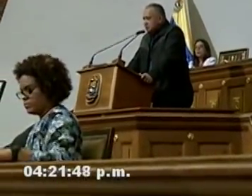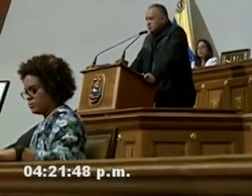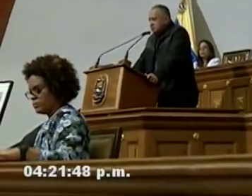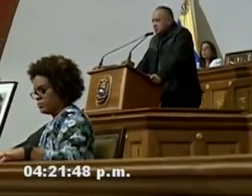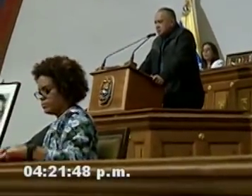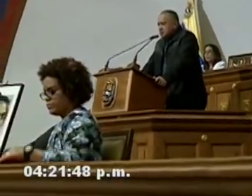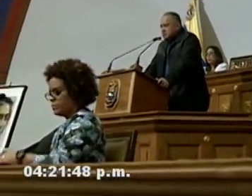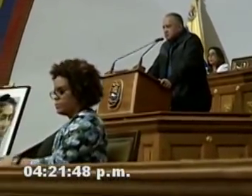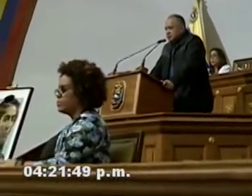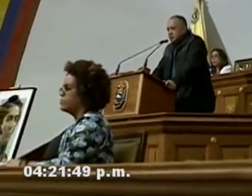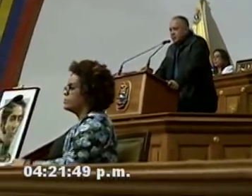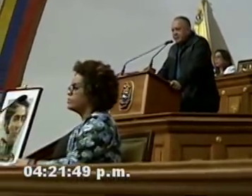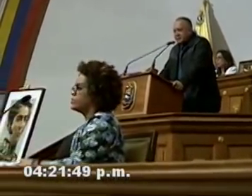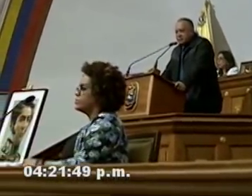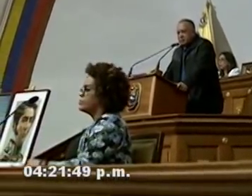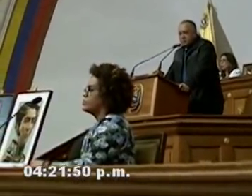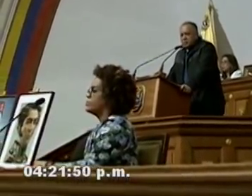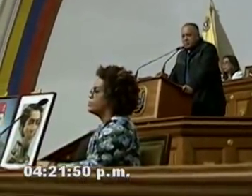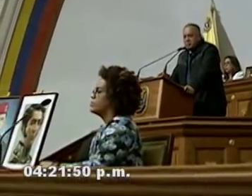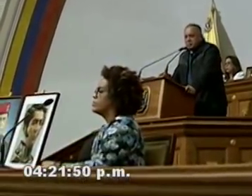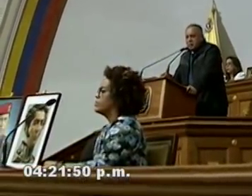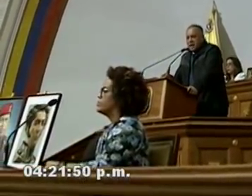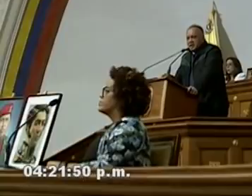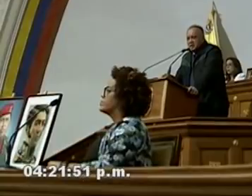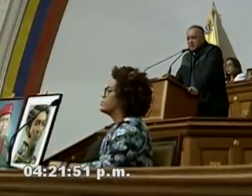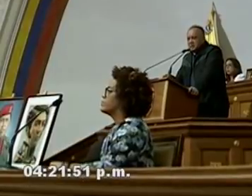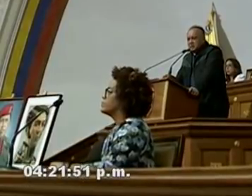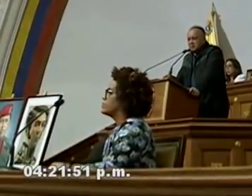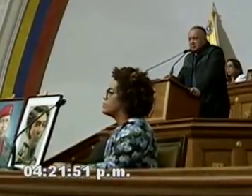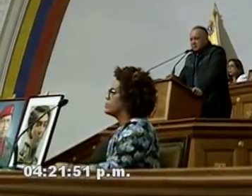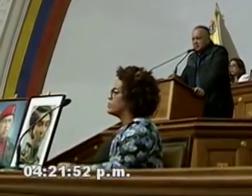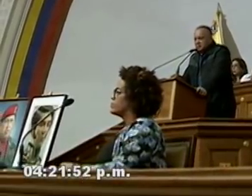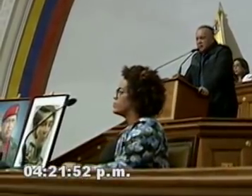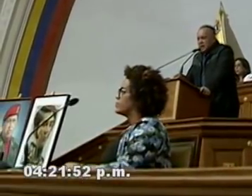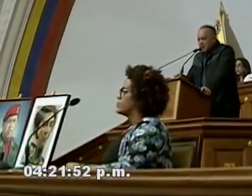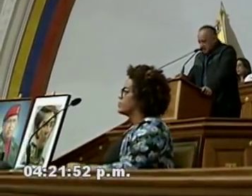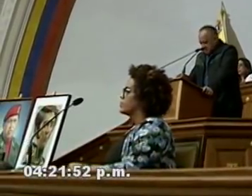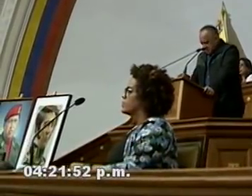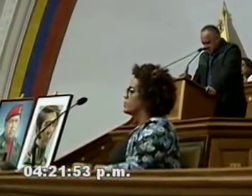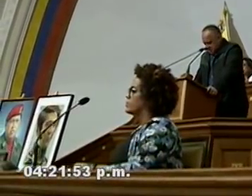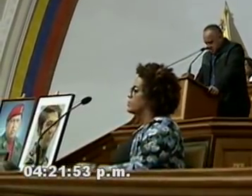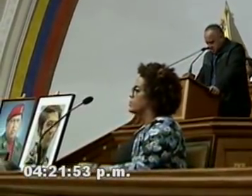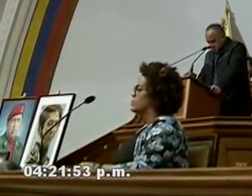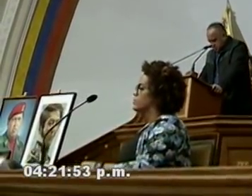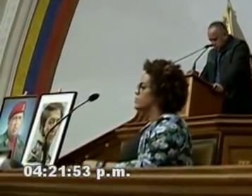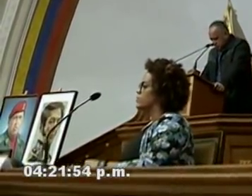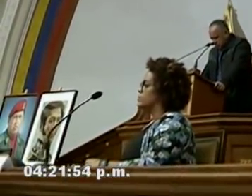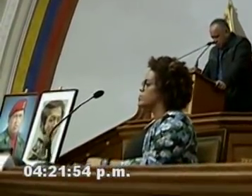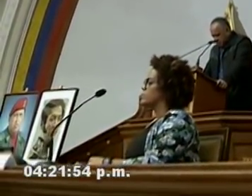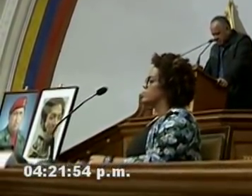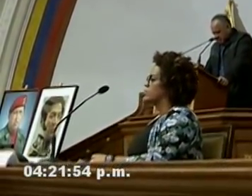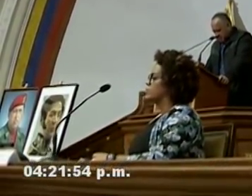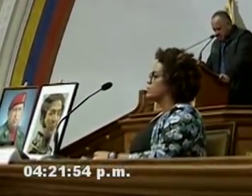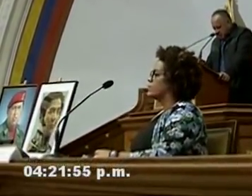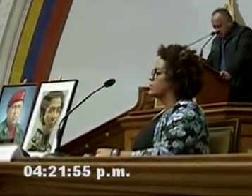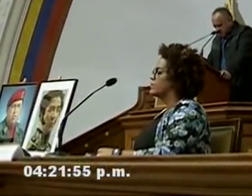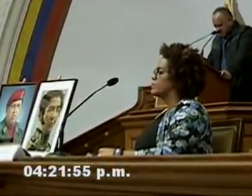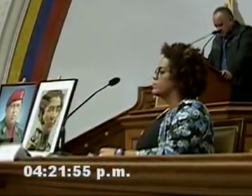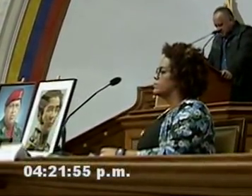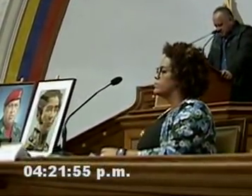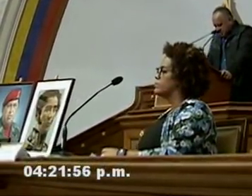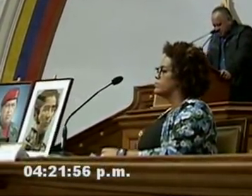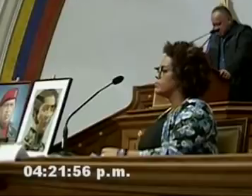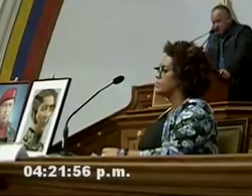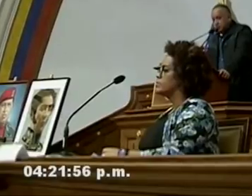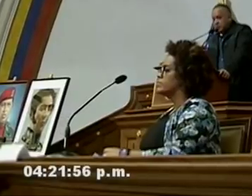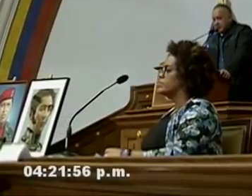Congreso, se lo llevaron preso aquí, a él y a Gustavo Machado, a Eduardo